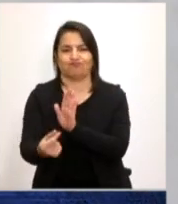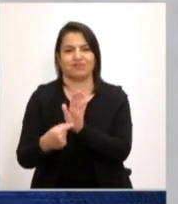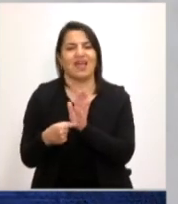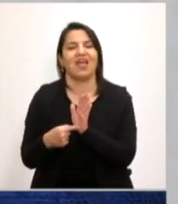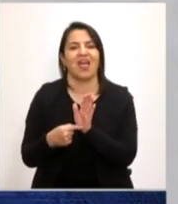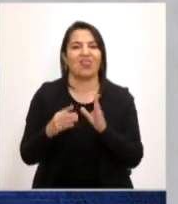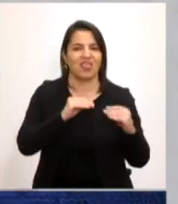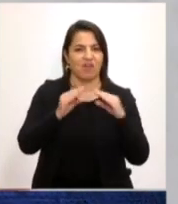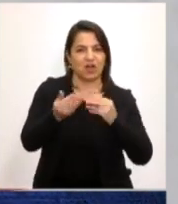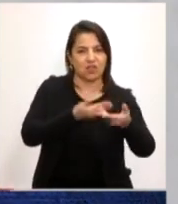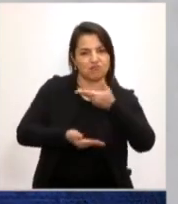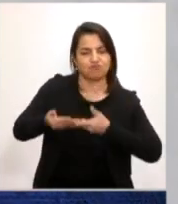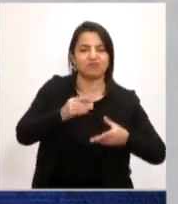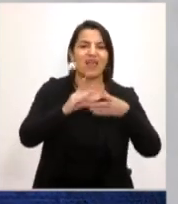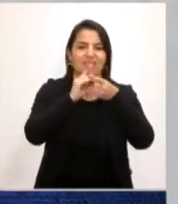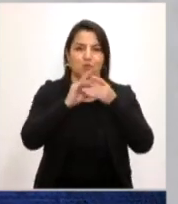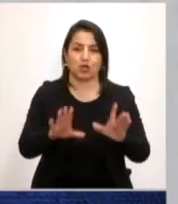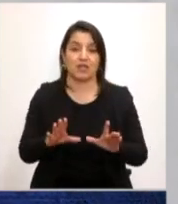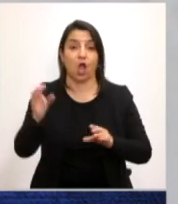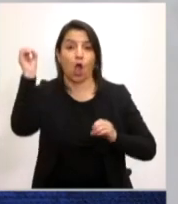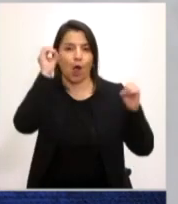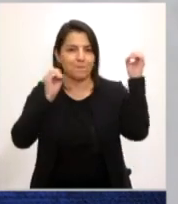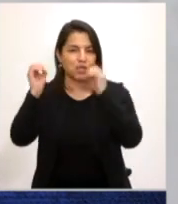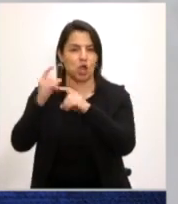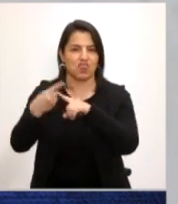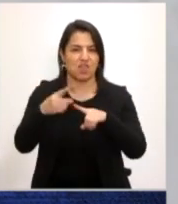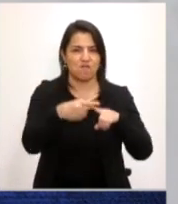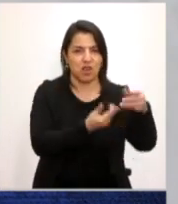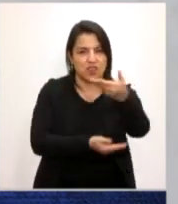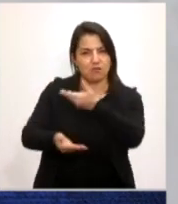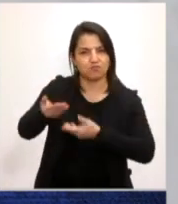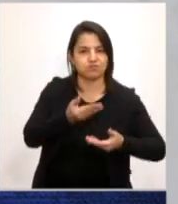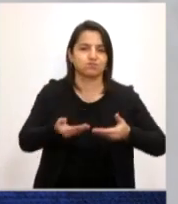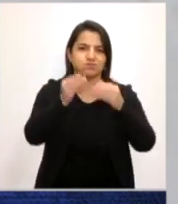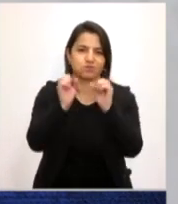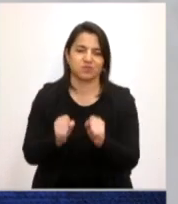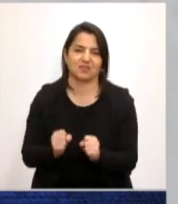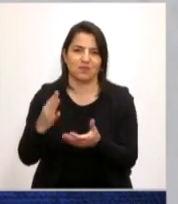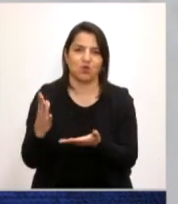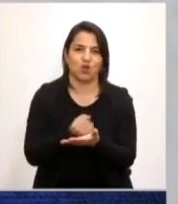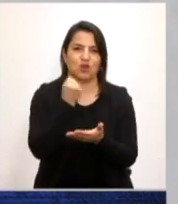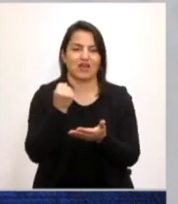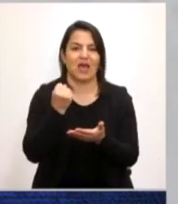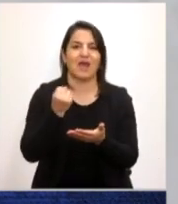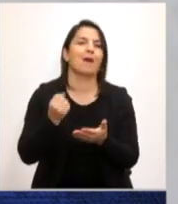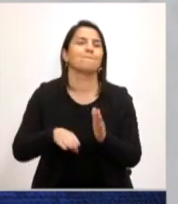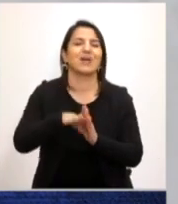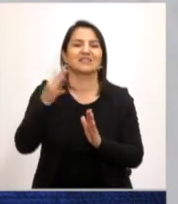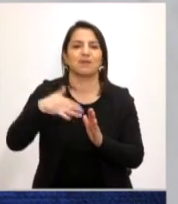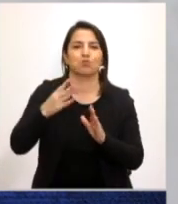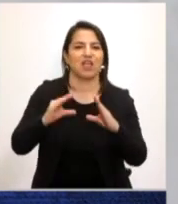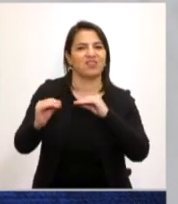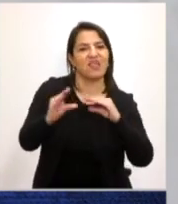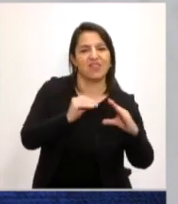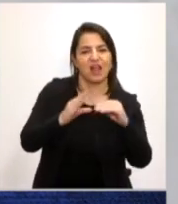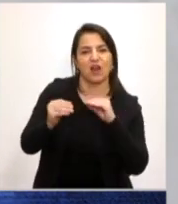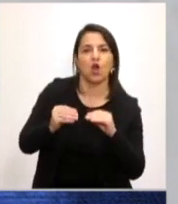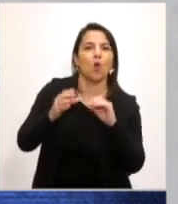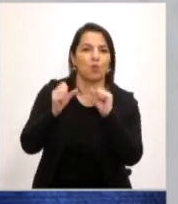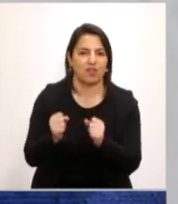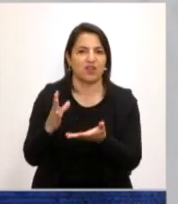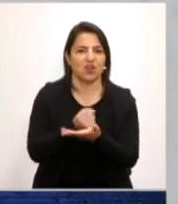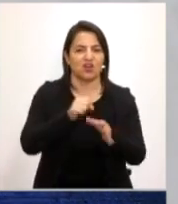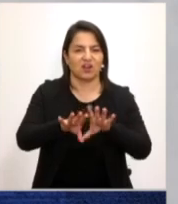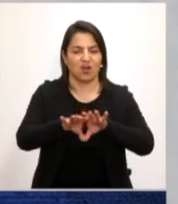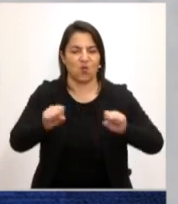que hemos expresado distintas opiniones, pero donde hemos sido capaces de que prime el diálogo, la capacidad de acuerdo y, por tanto,